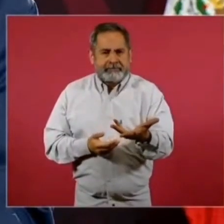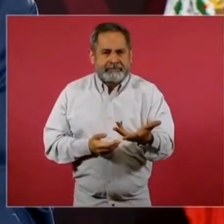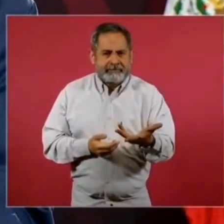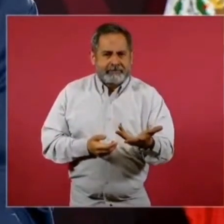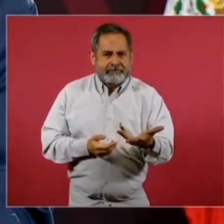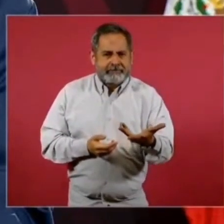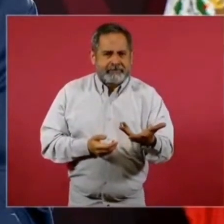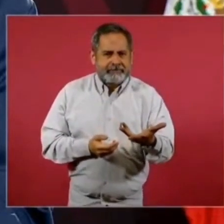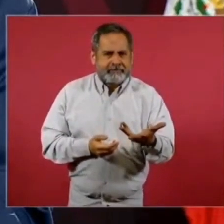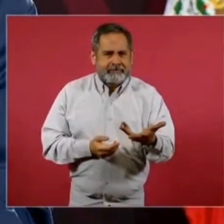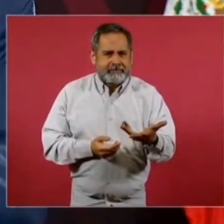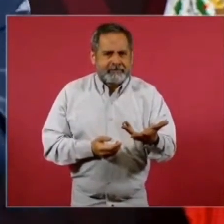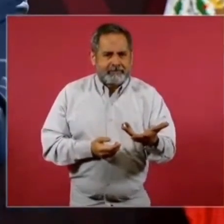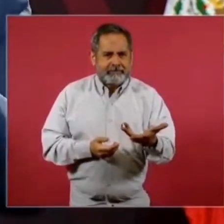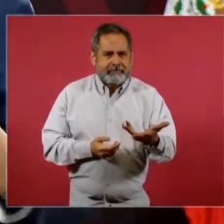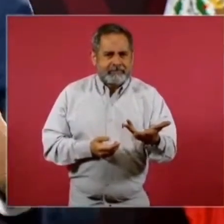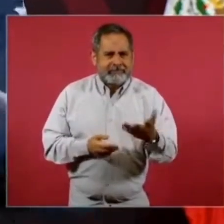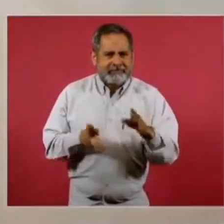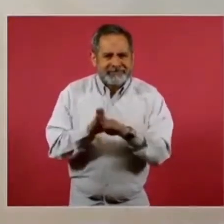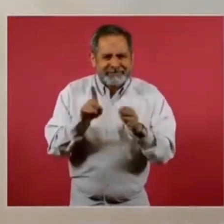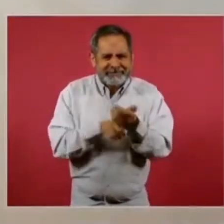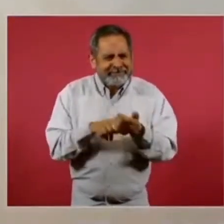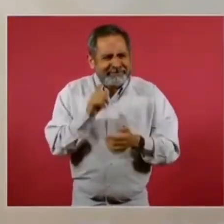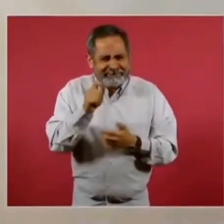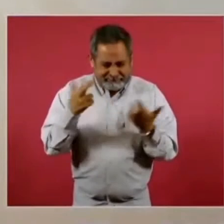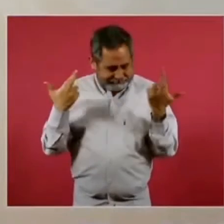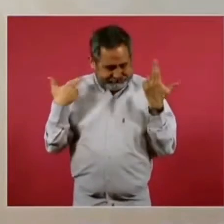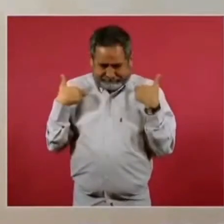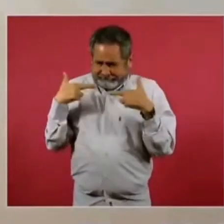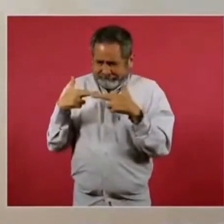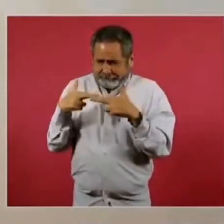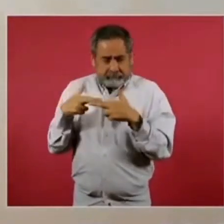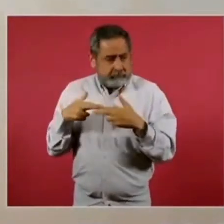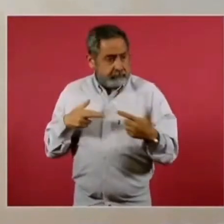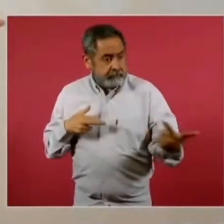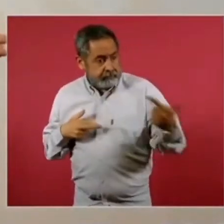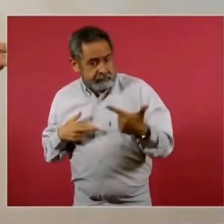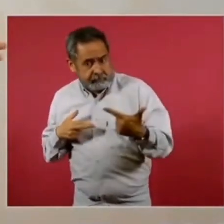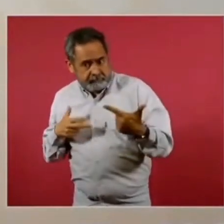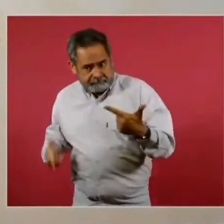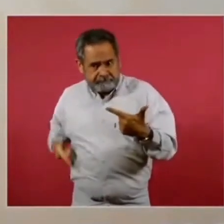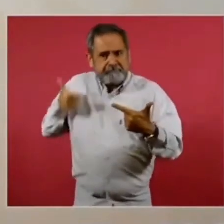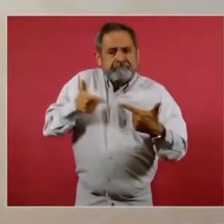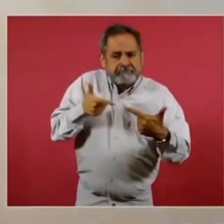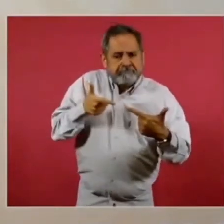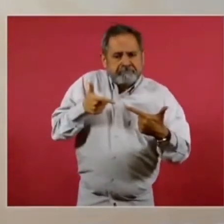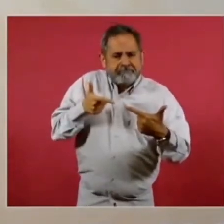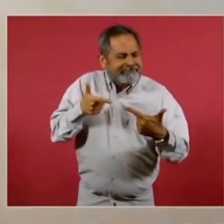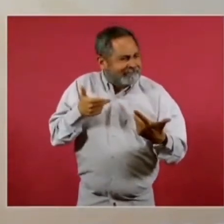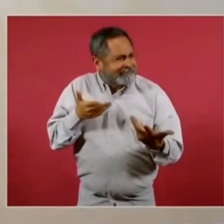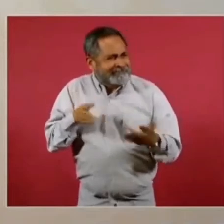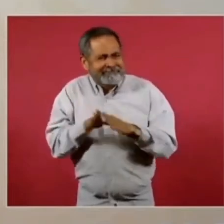armados o sea cómo el maestros va a enfrentar a un alumno que